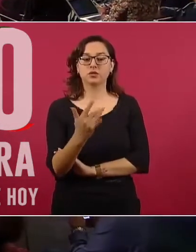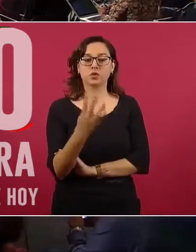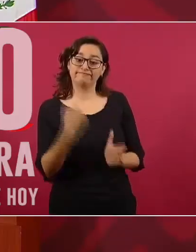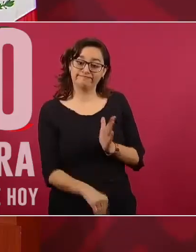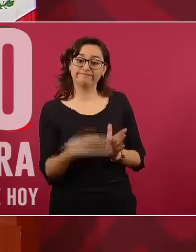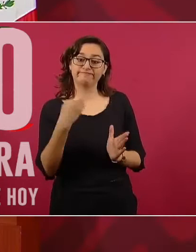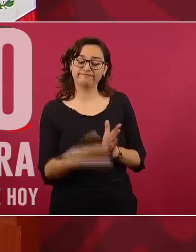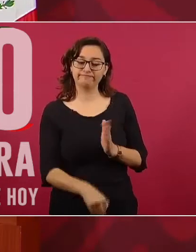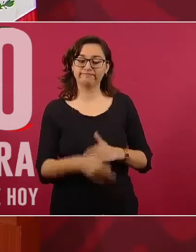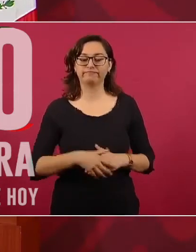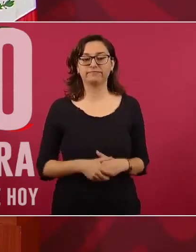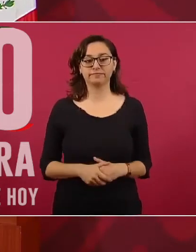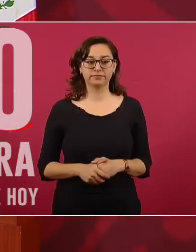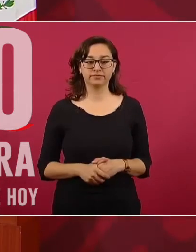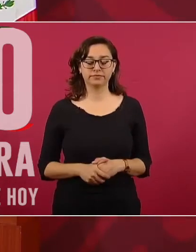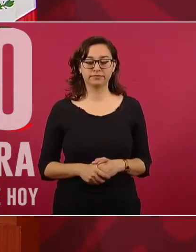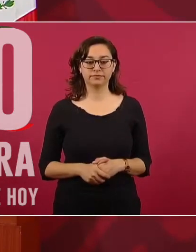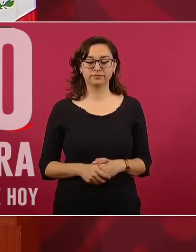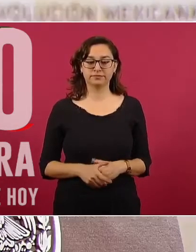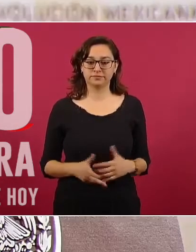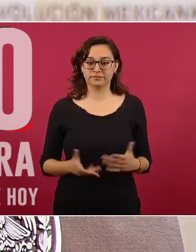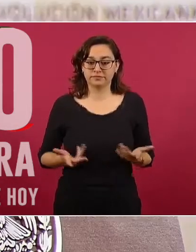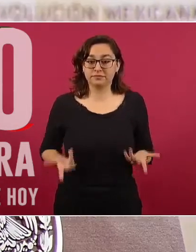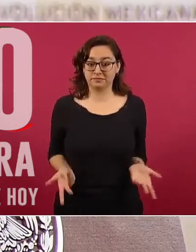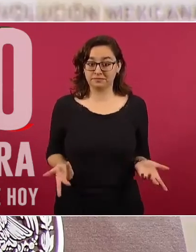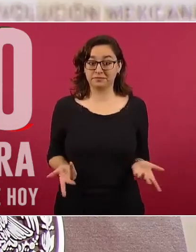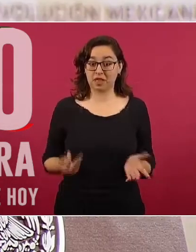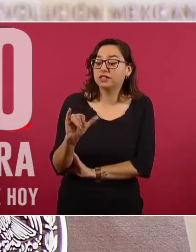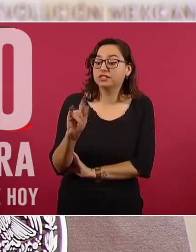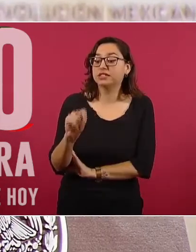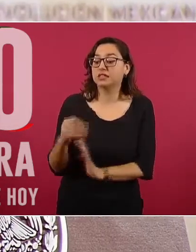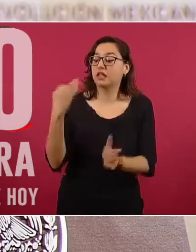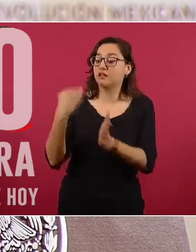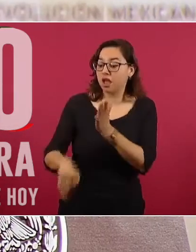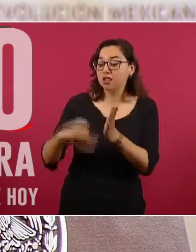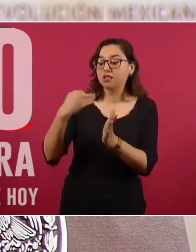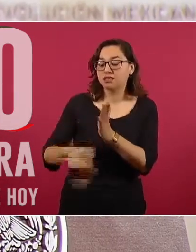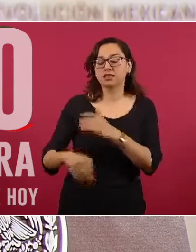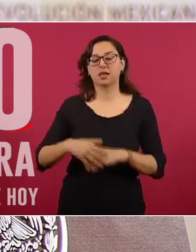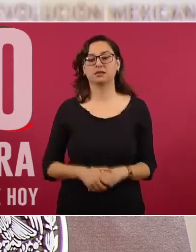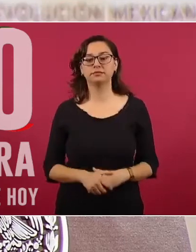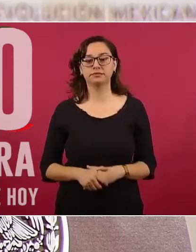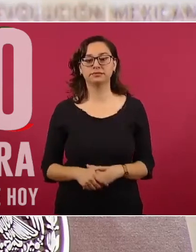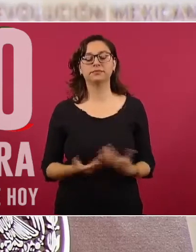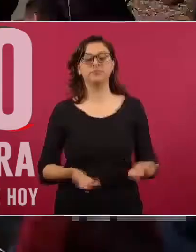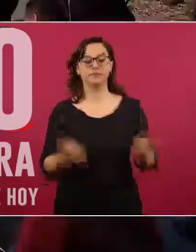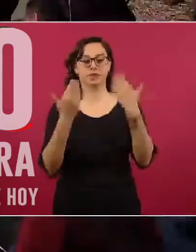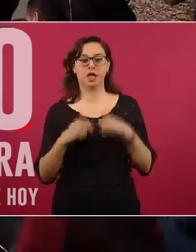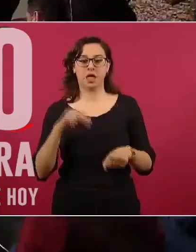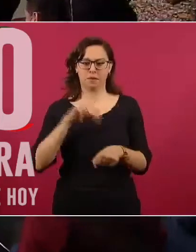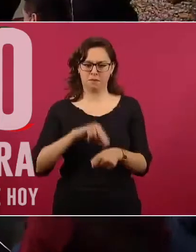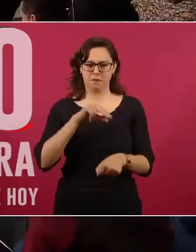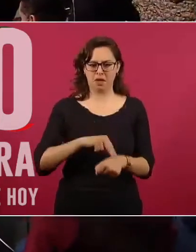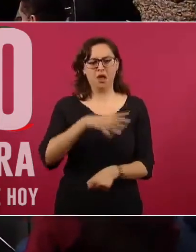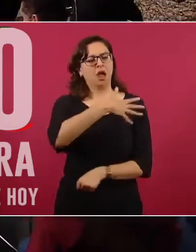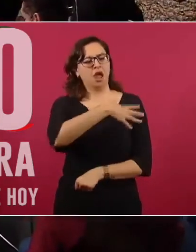154,786 especialistas. Ese es el déficit. En médicos generales la cantidad es